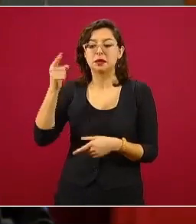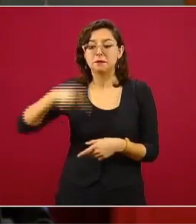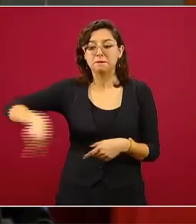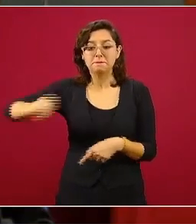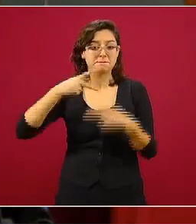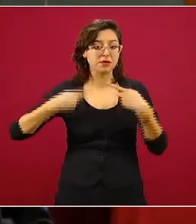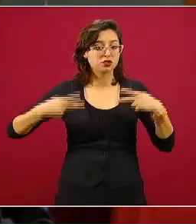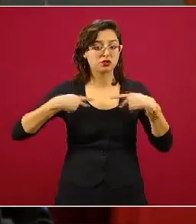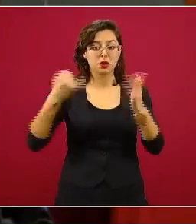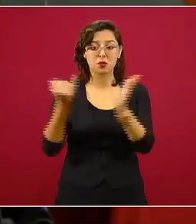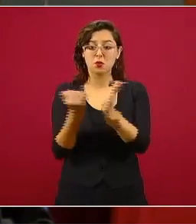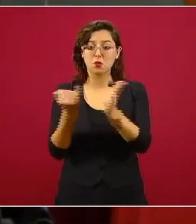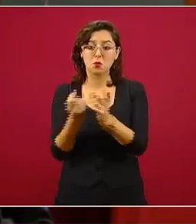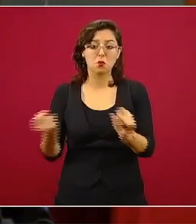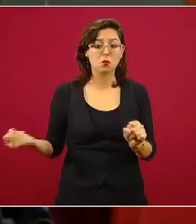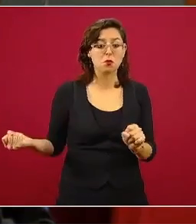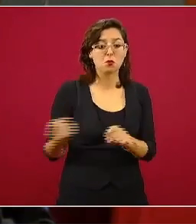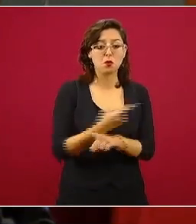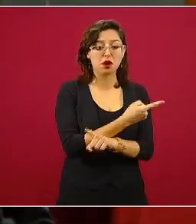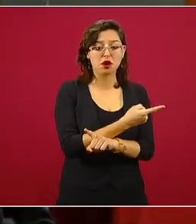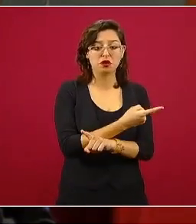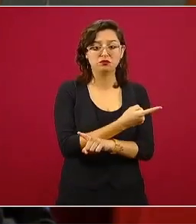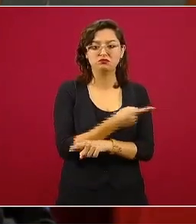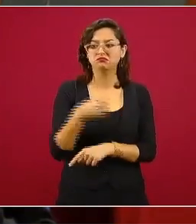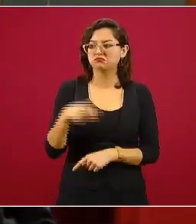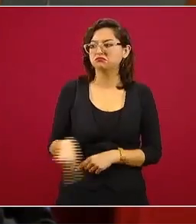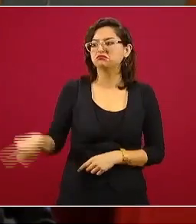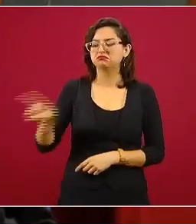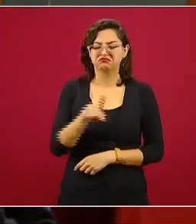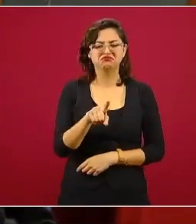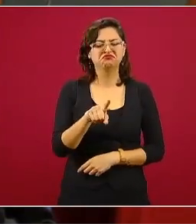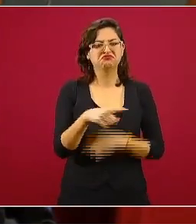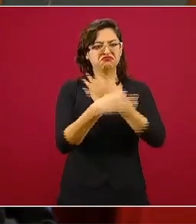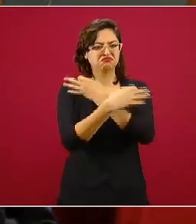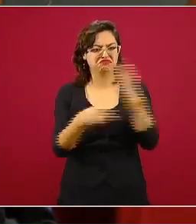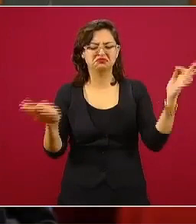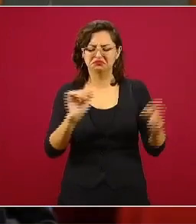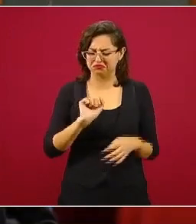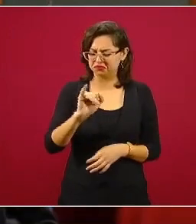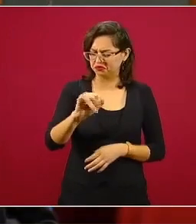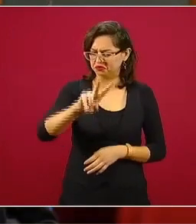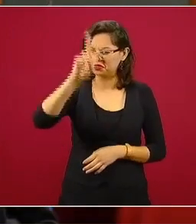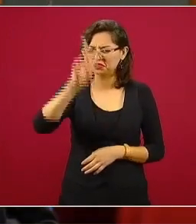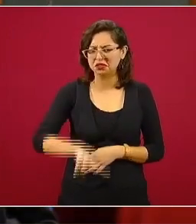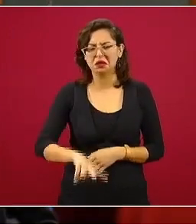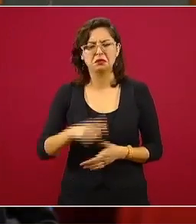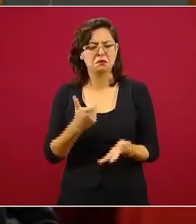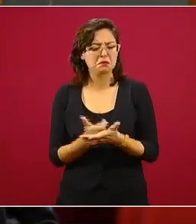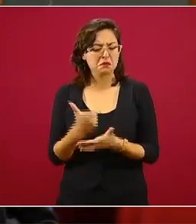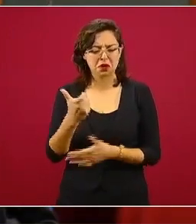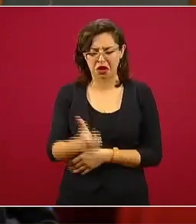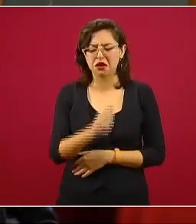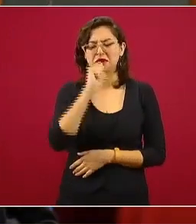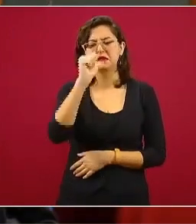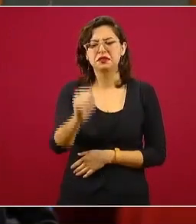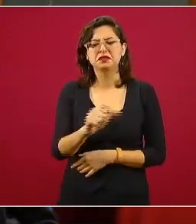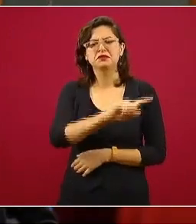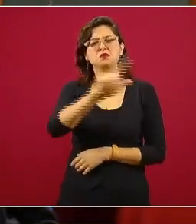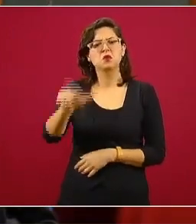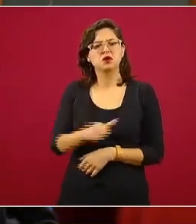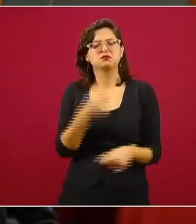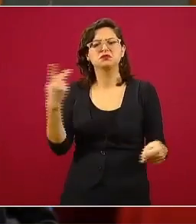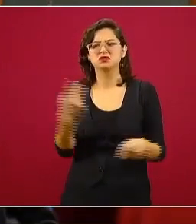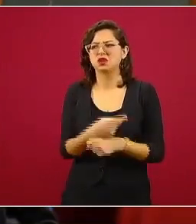evadieron impuestos serían un desplegado público, reconociendo que habían evadido sus impuestos. ¿Qué pasó con ese desplegado, presidente? ¿En